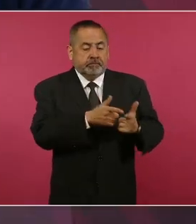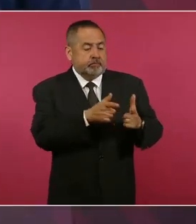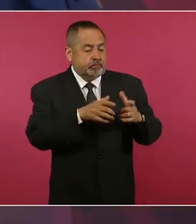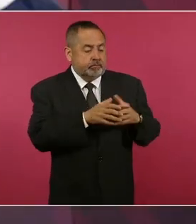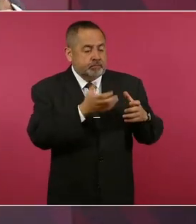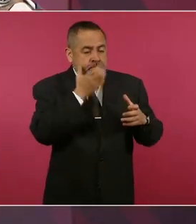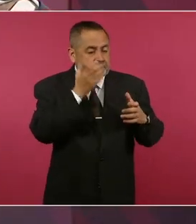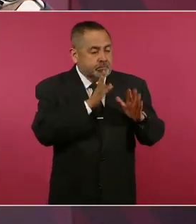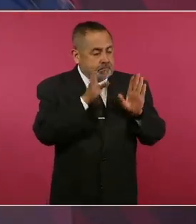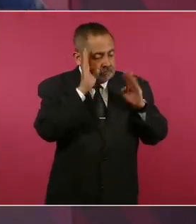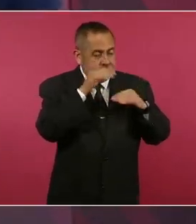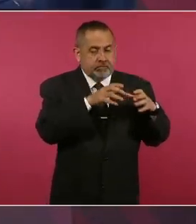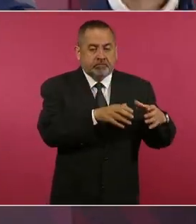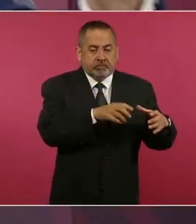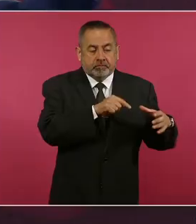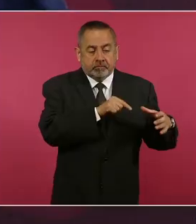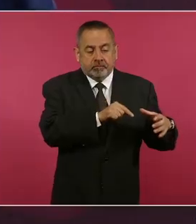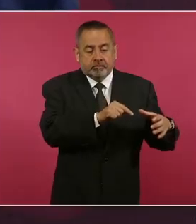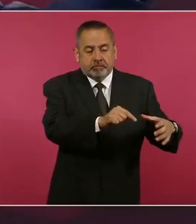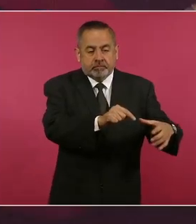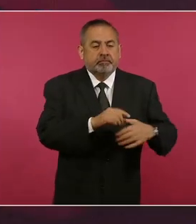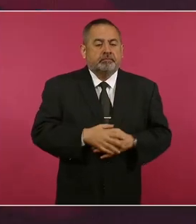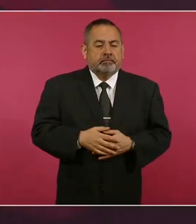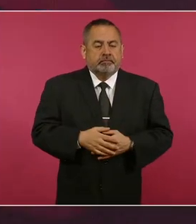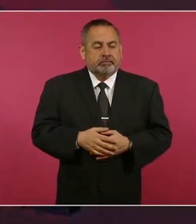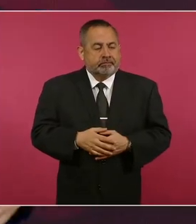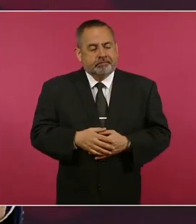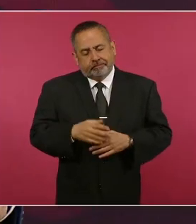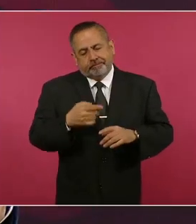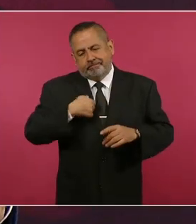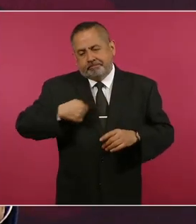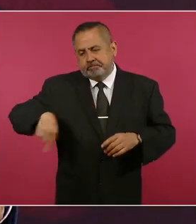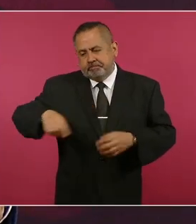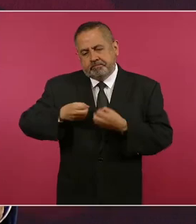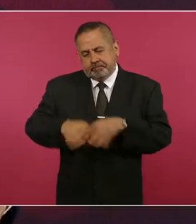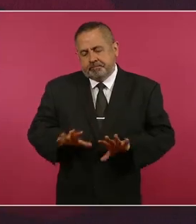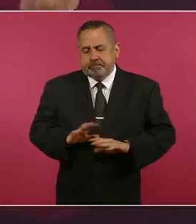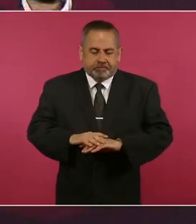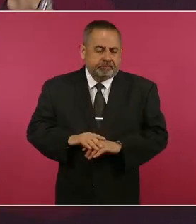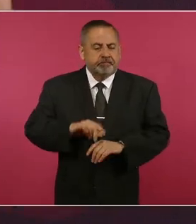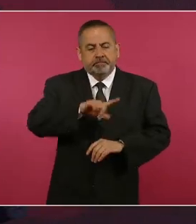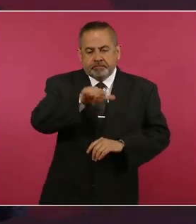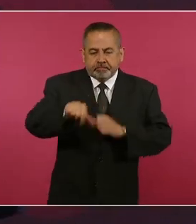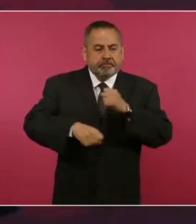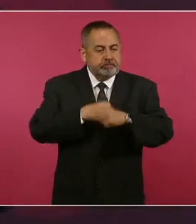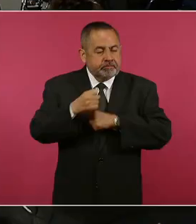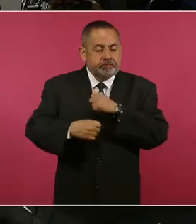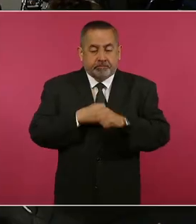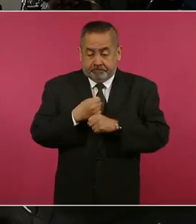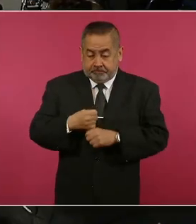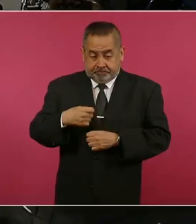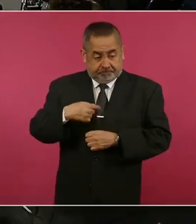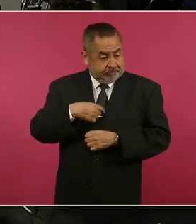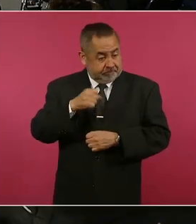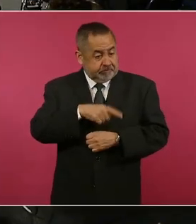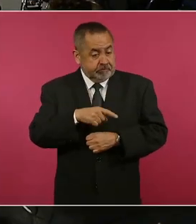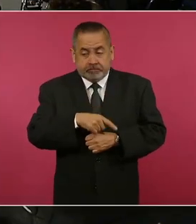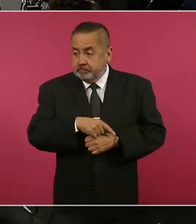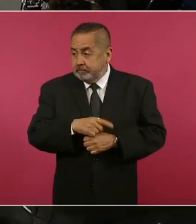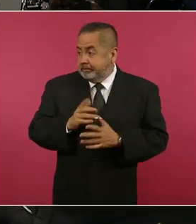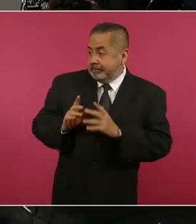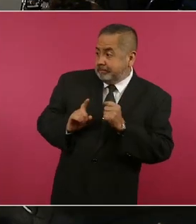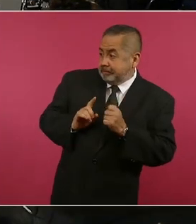van, después de esa desgracia, a buscar a Santana,